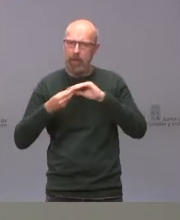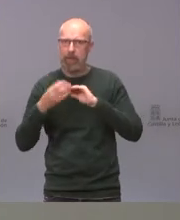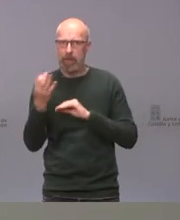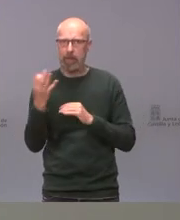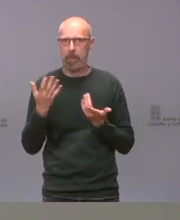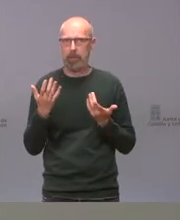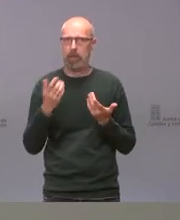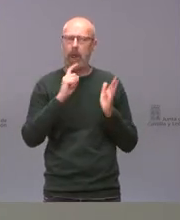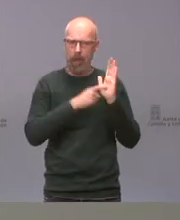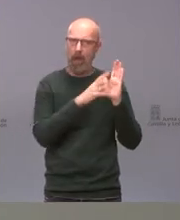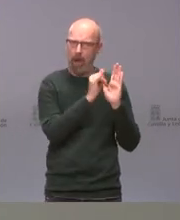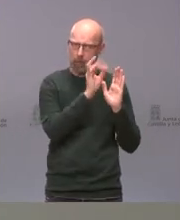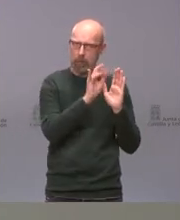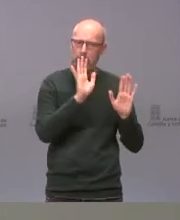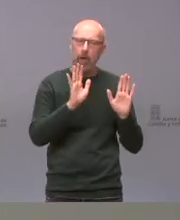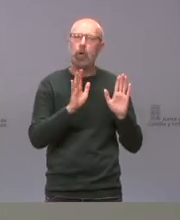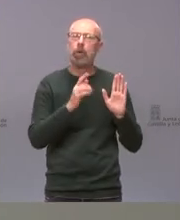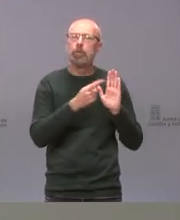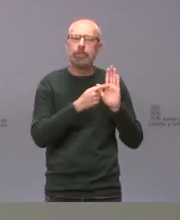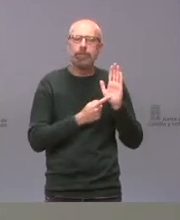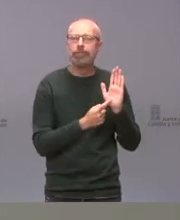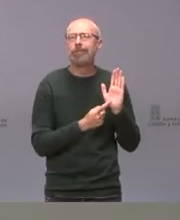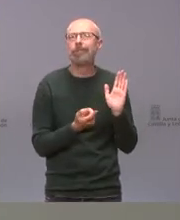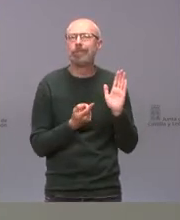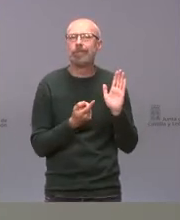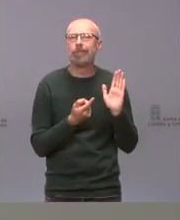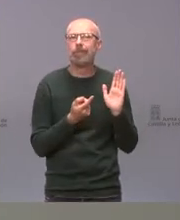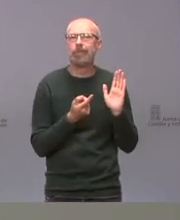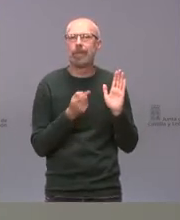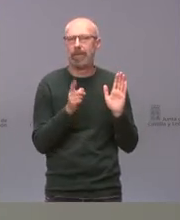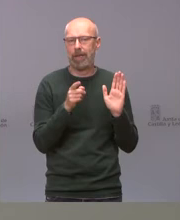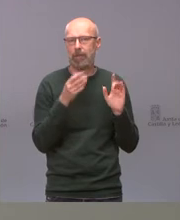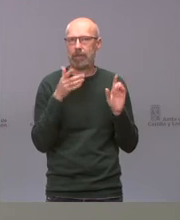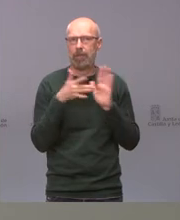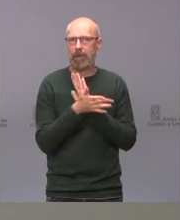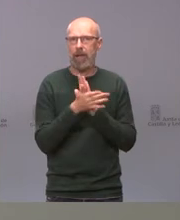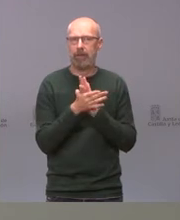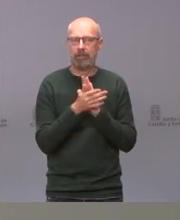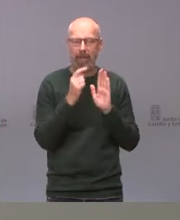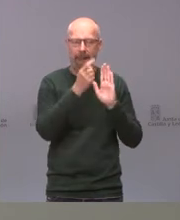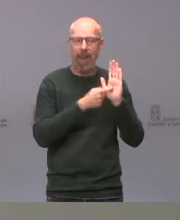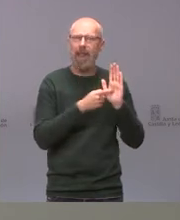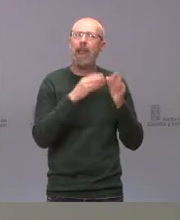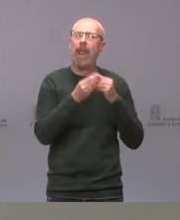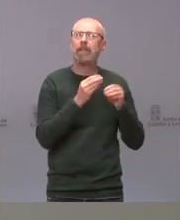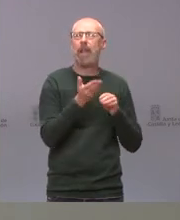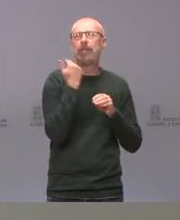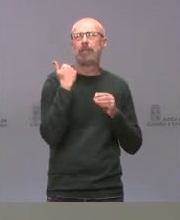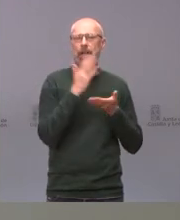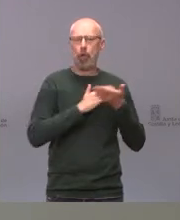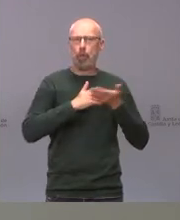ahí, pero lo que está claro es que responde, es preautonómica, por lo tanto no tiene en consideración la situación que